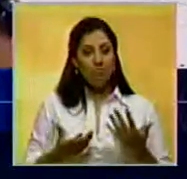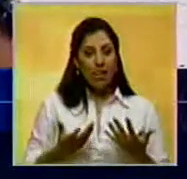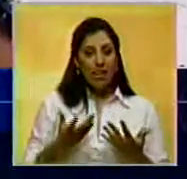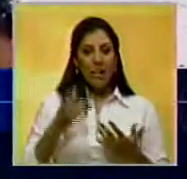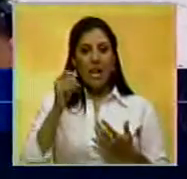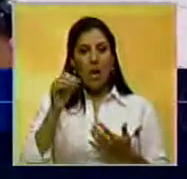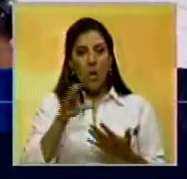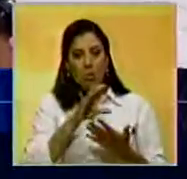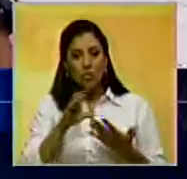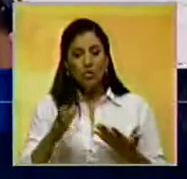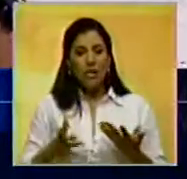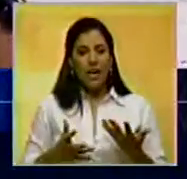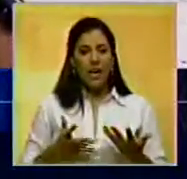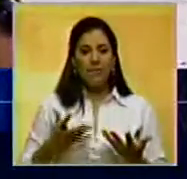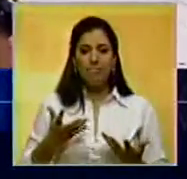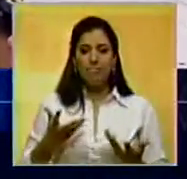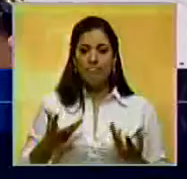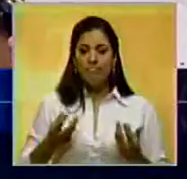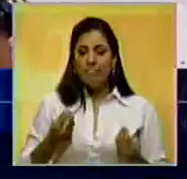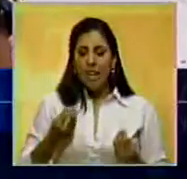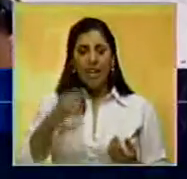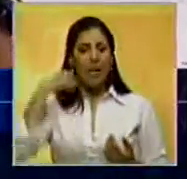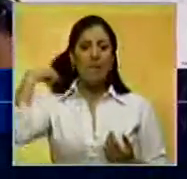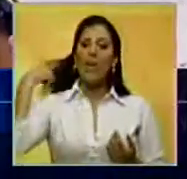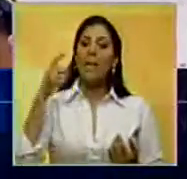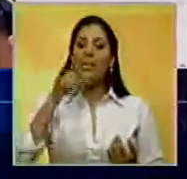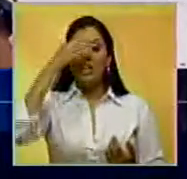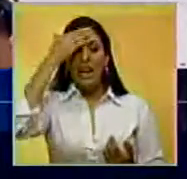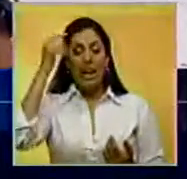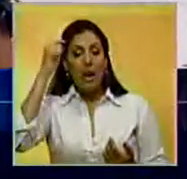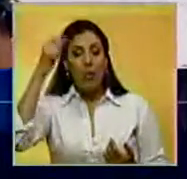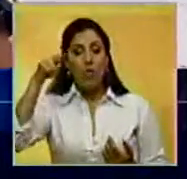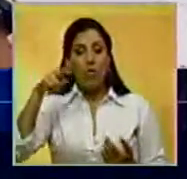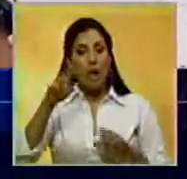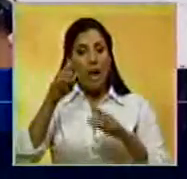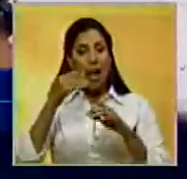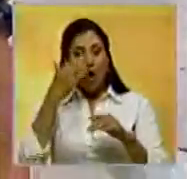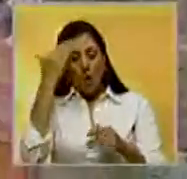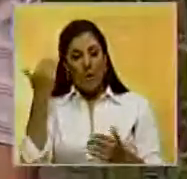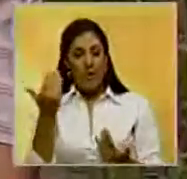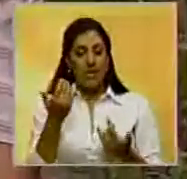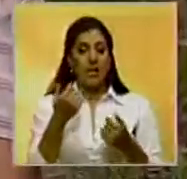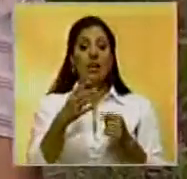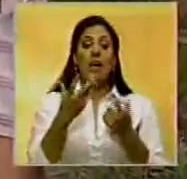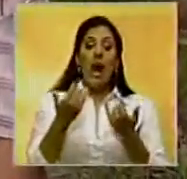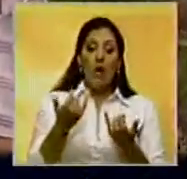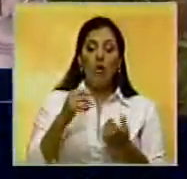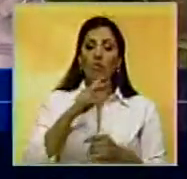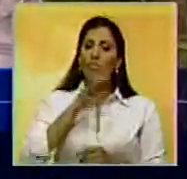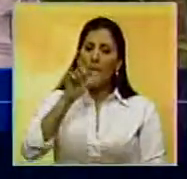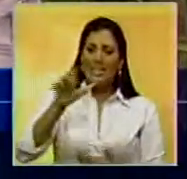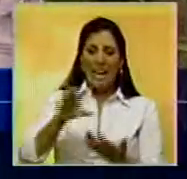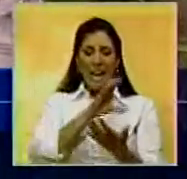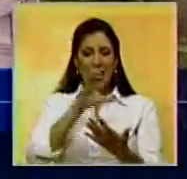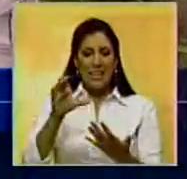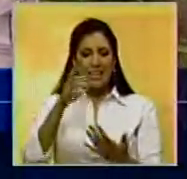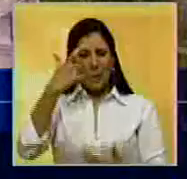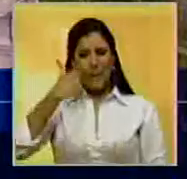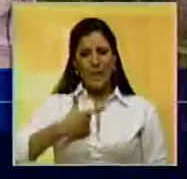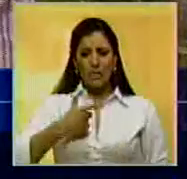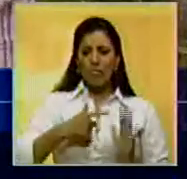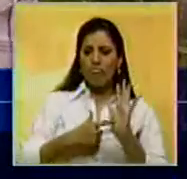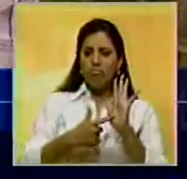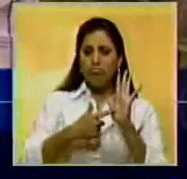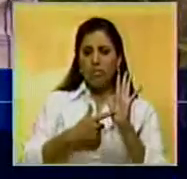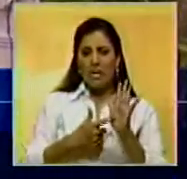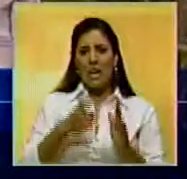mucha para la música, y quien no lo recuerda, quien no canta sus canciones todo el tiempo, pues. Bueno, como cantante o como una persona